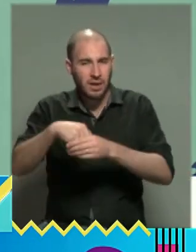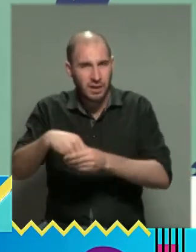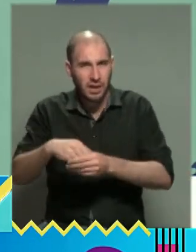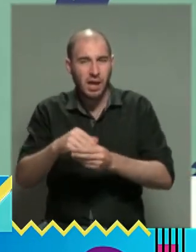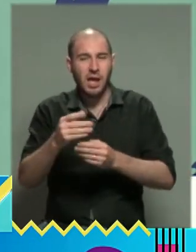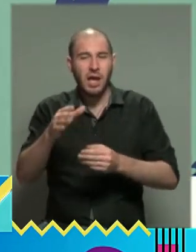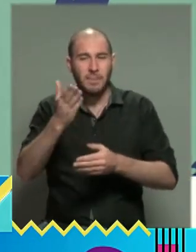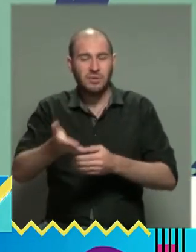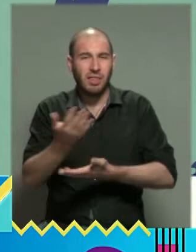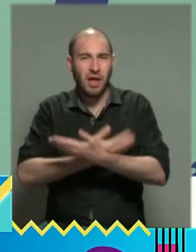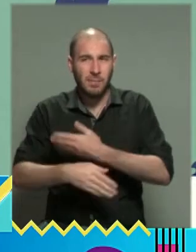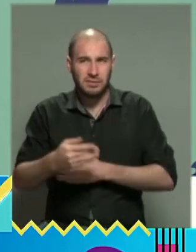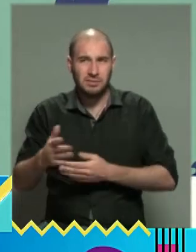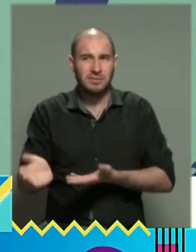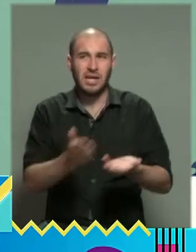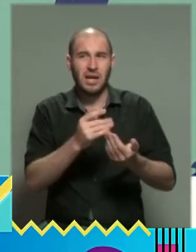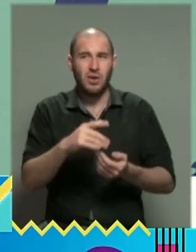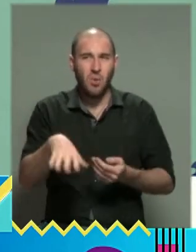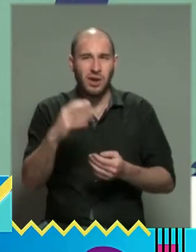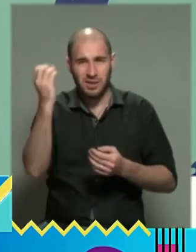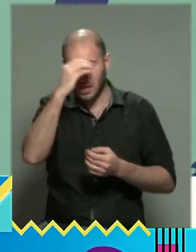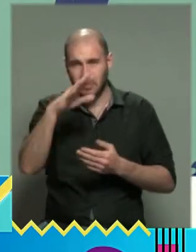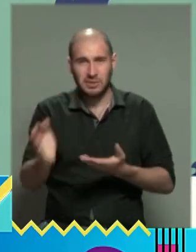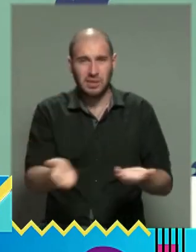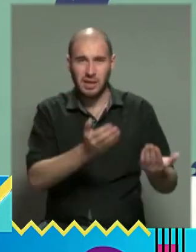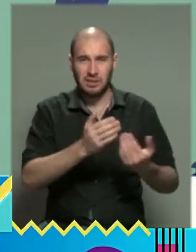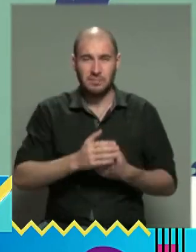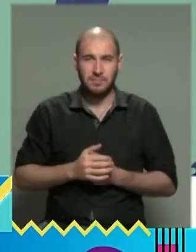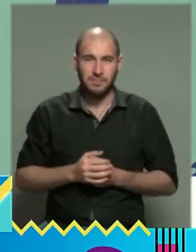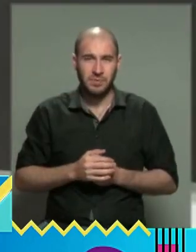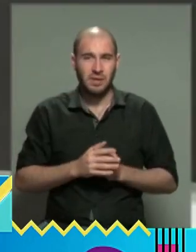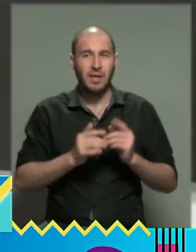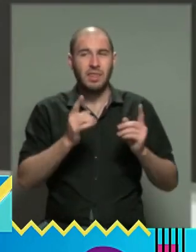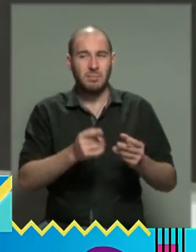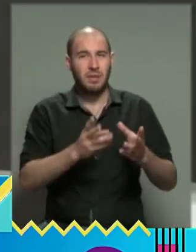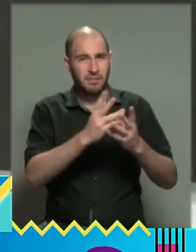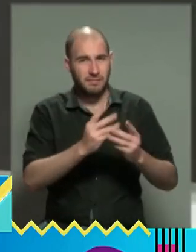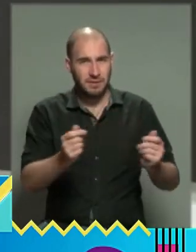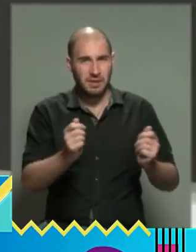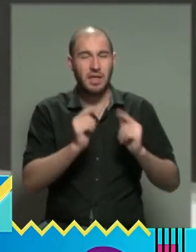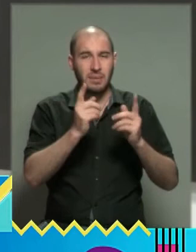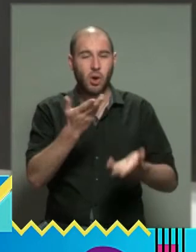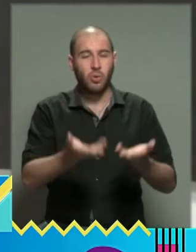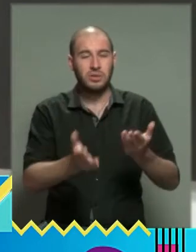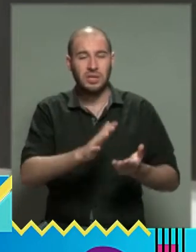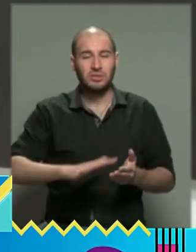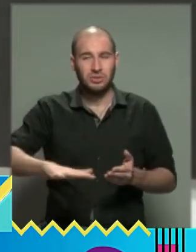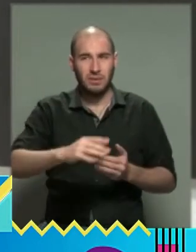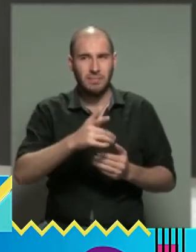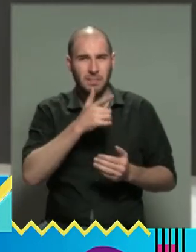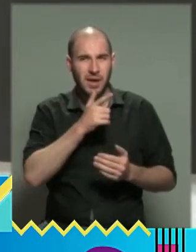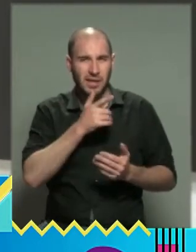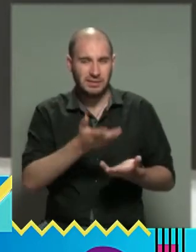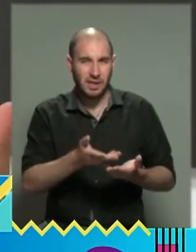sacar a los chicos discapacitados de las zonas rurales. Bien. Y para ir cerrando, también justicia social, ¿sabes qué quiero decir?